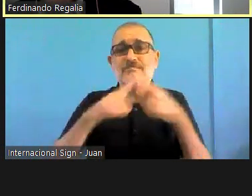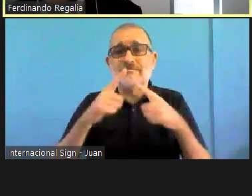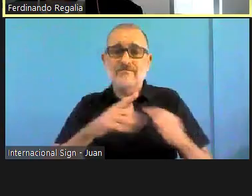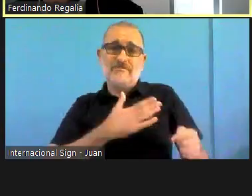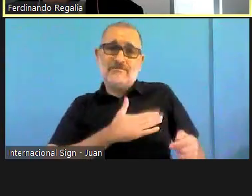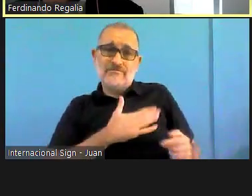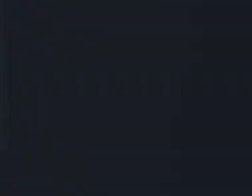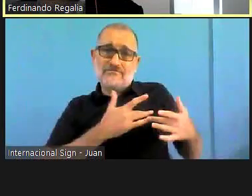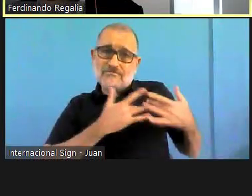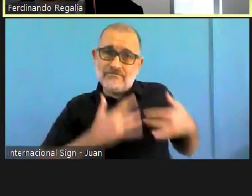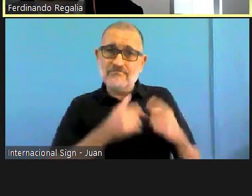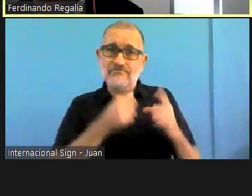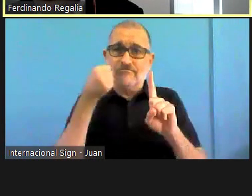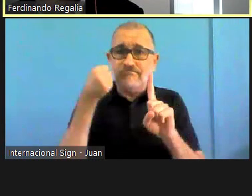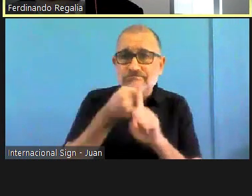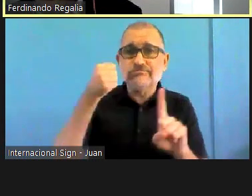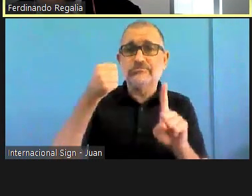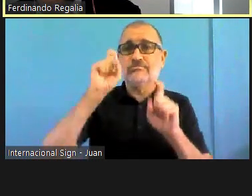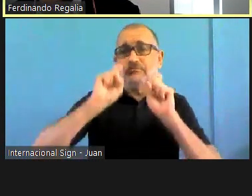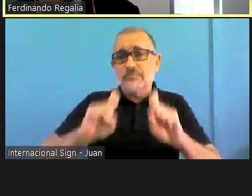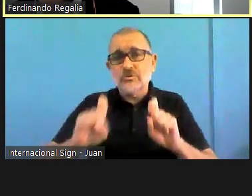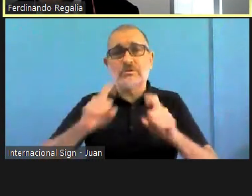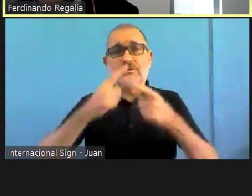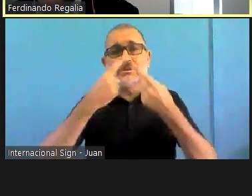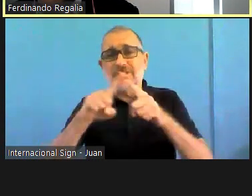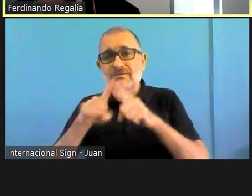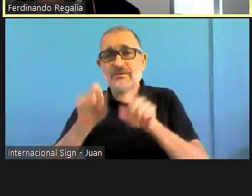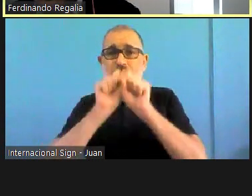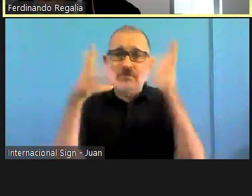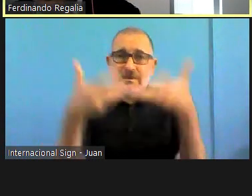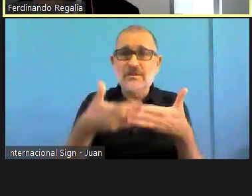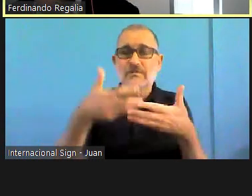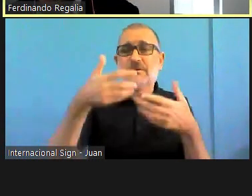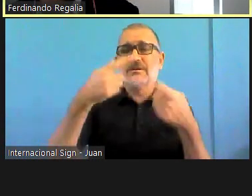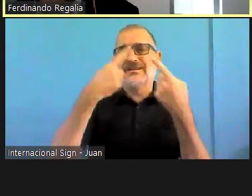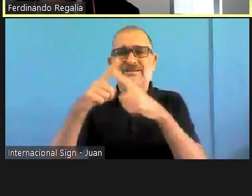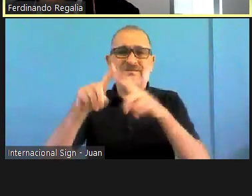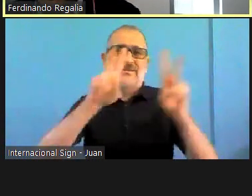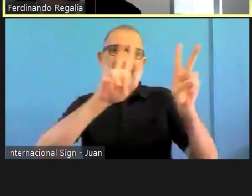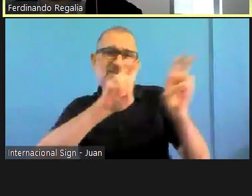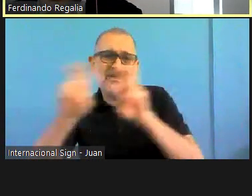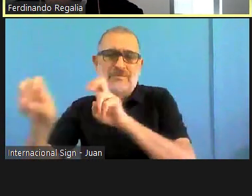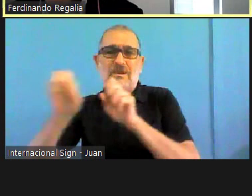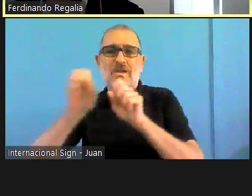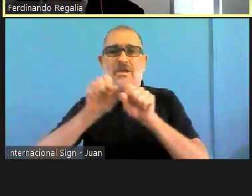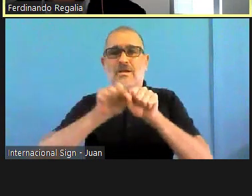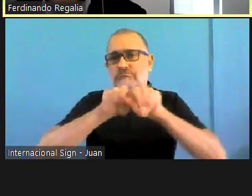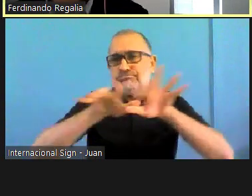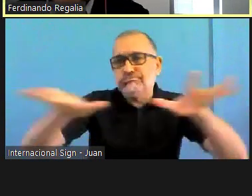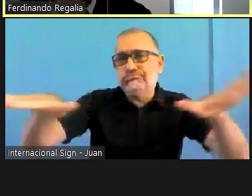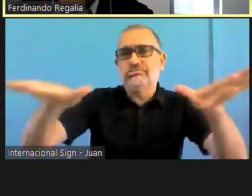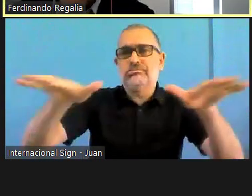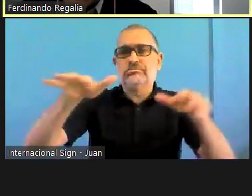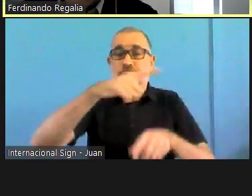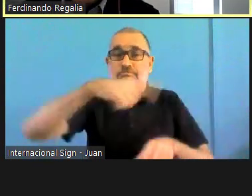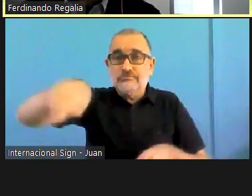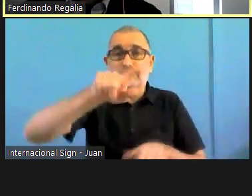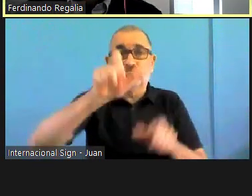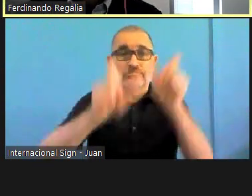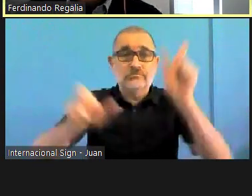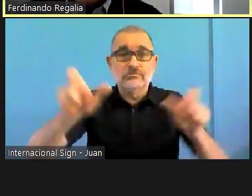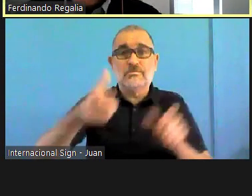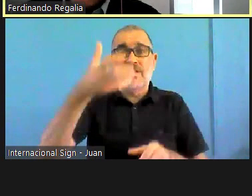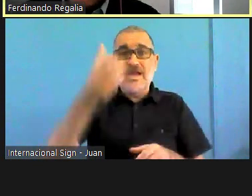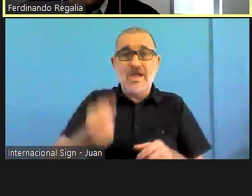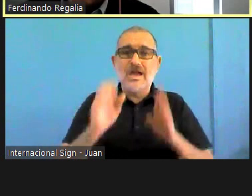vigilancias, pero para los que realmente están prestando atención, muestra el valor de los sistemas de datos para despistaje, monitoreo y